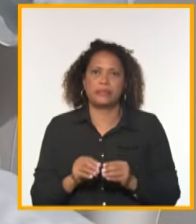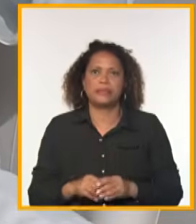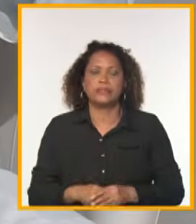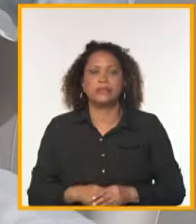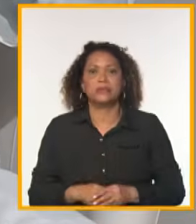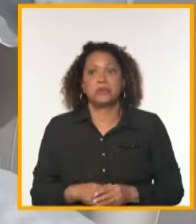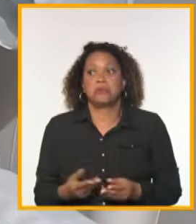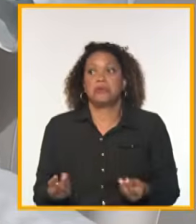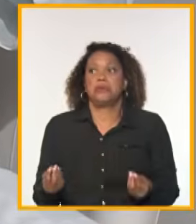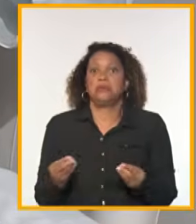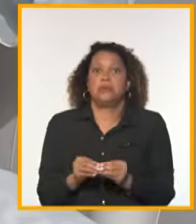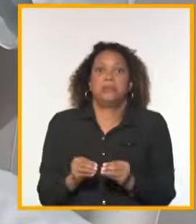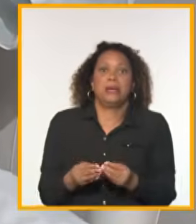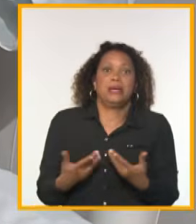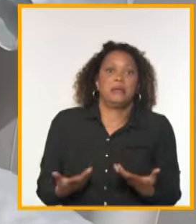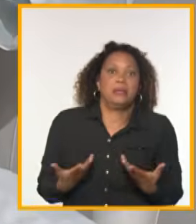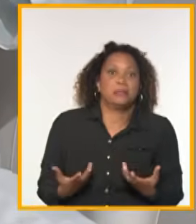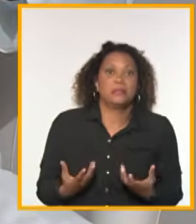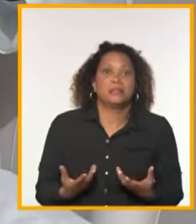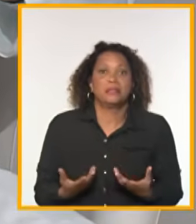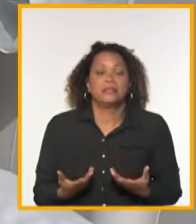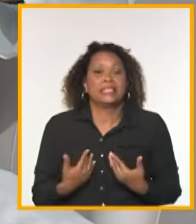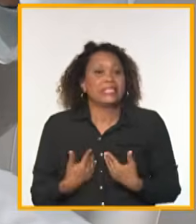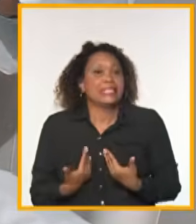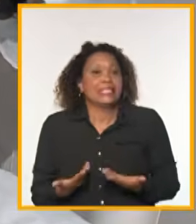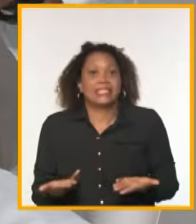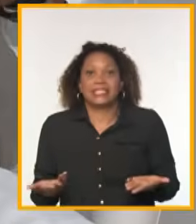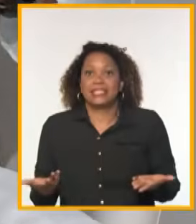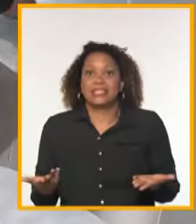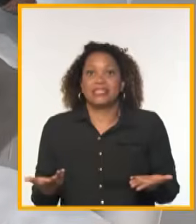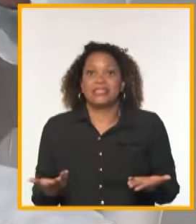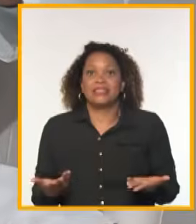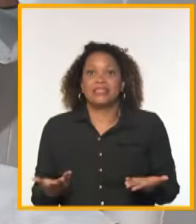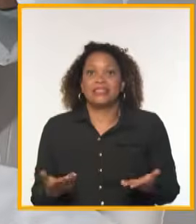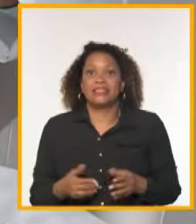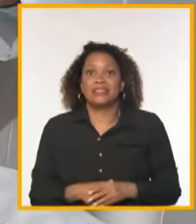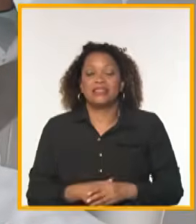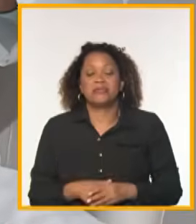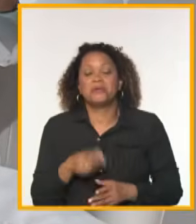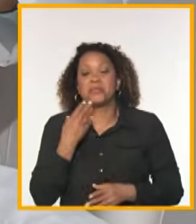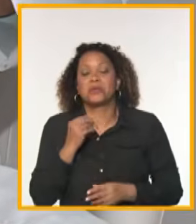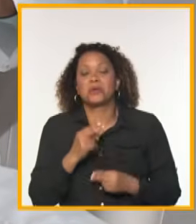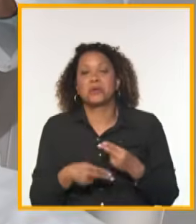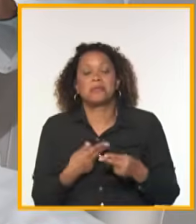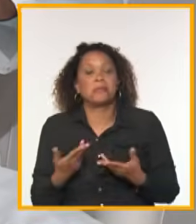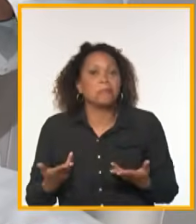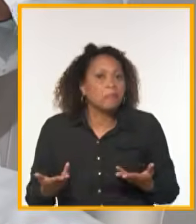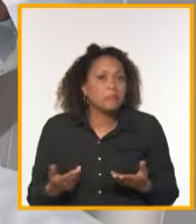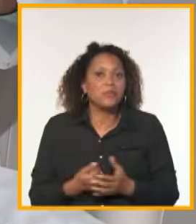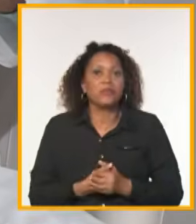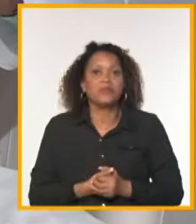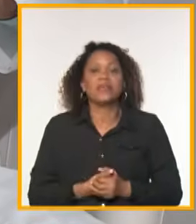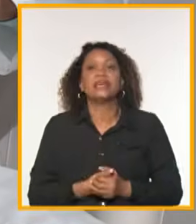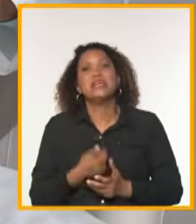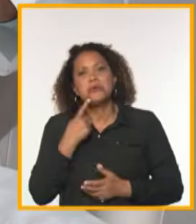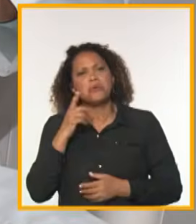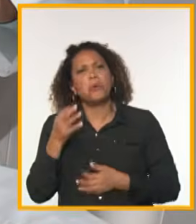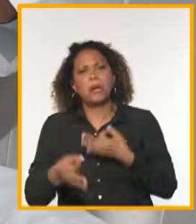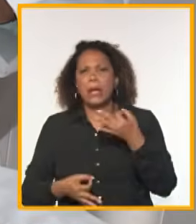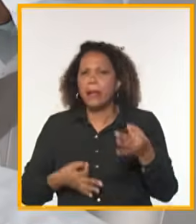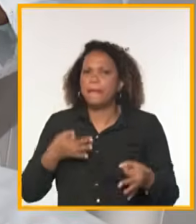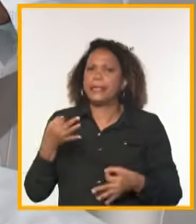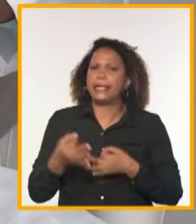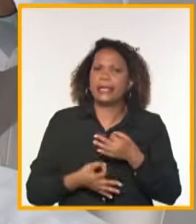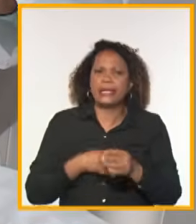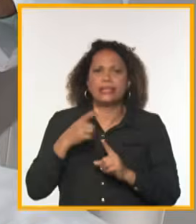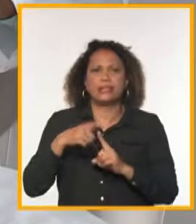justo. Y tú, el comandante sí que eso no era justo. Y yo diciendo que no, que había que hacer. Y entonces yo le expliqué todo lo del